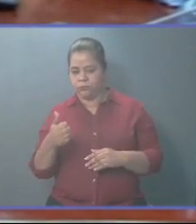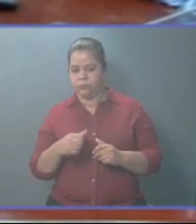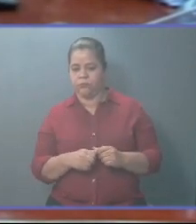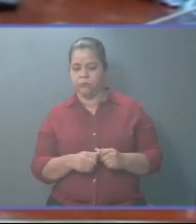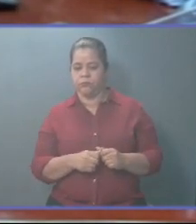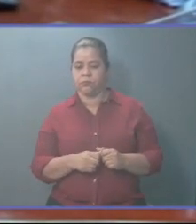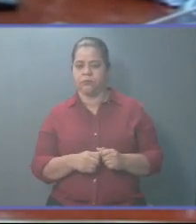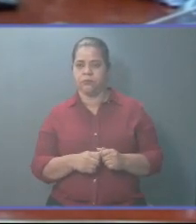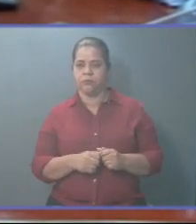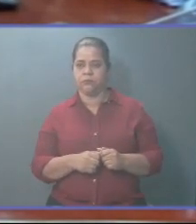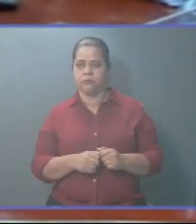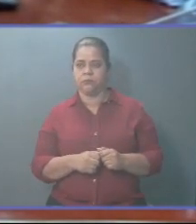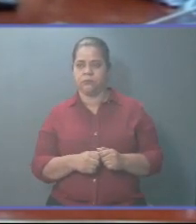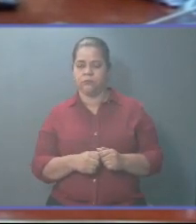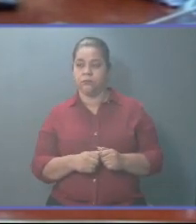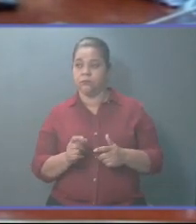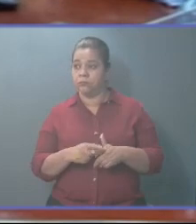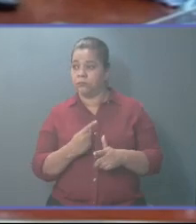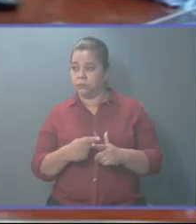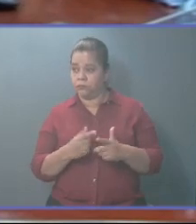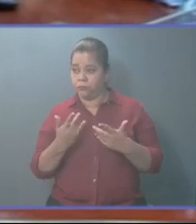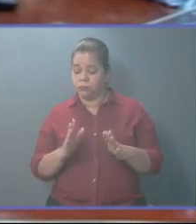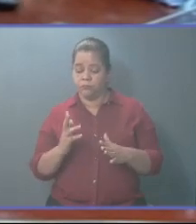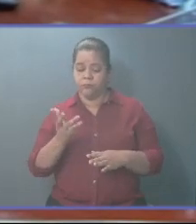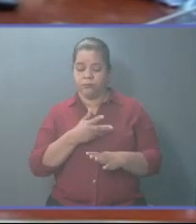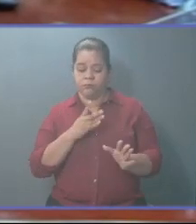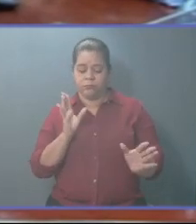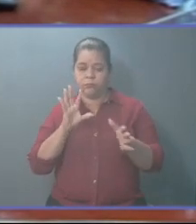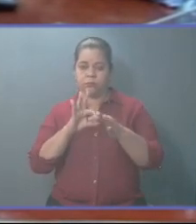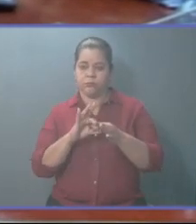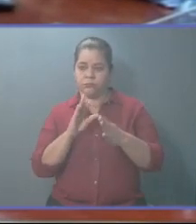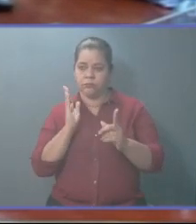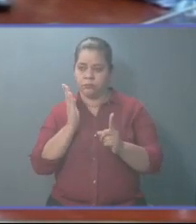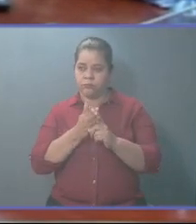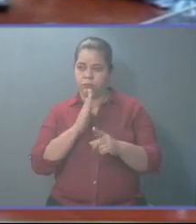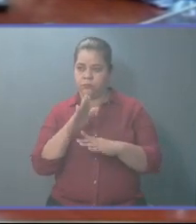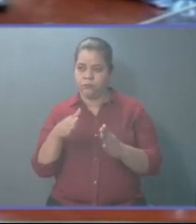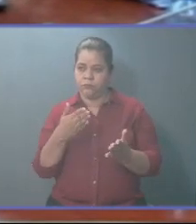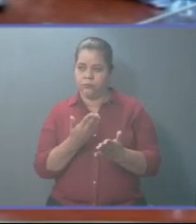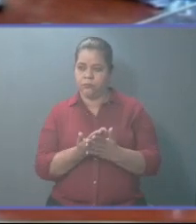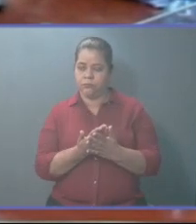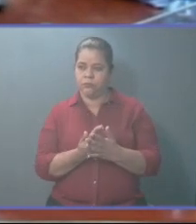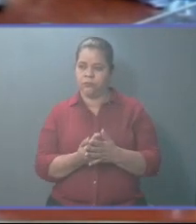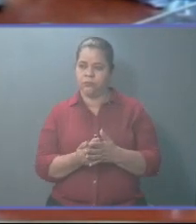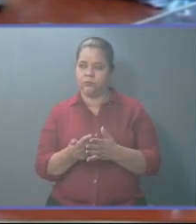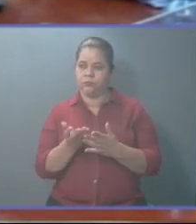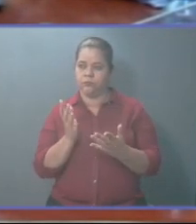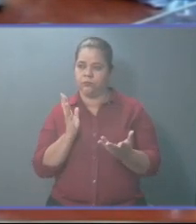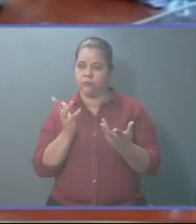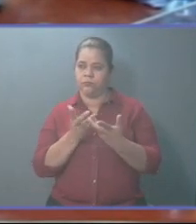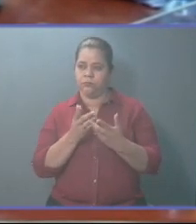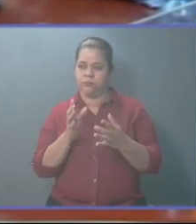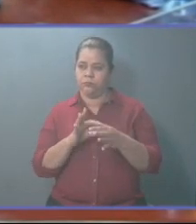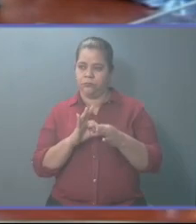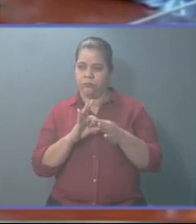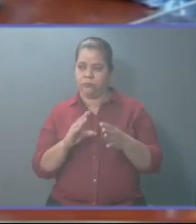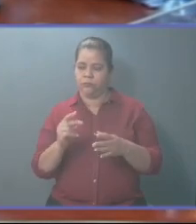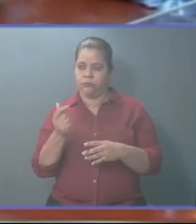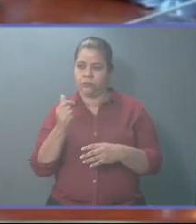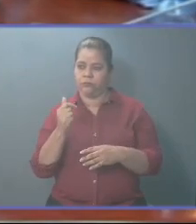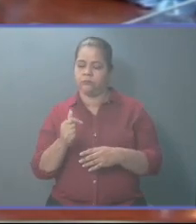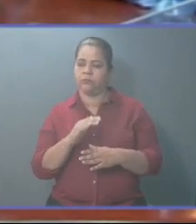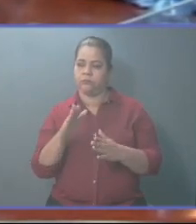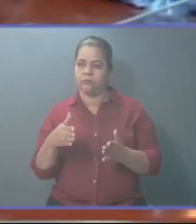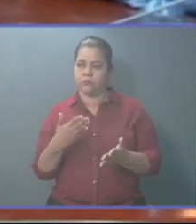Entonces, se hace un enlace directamente ahí por una sencilla razón, y es que